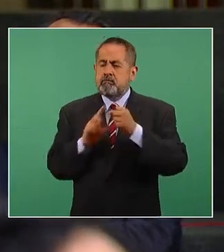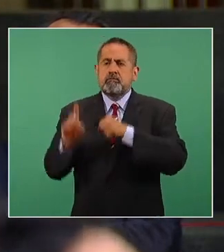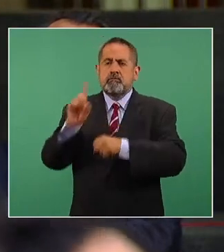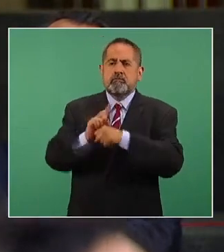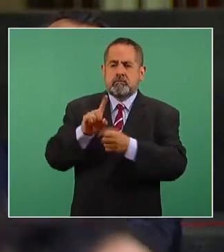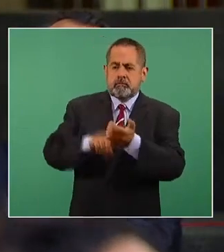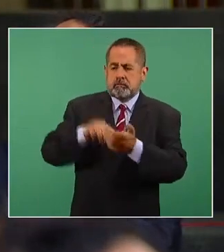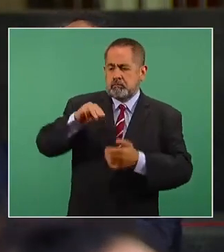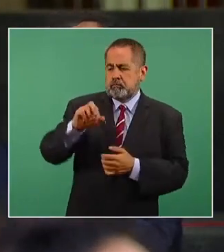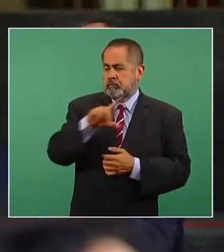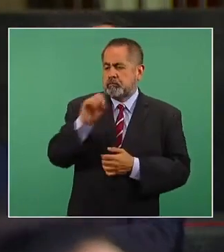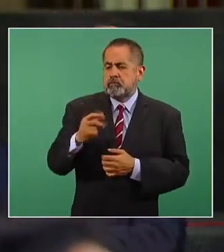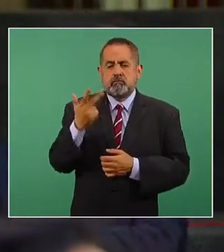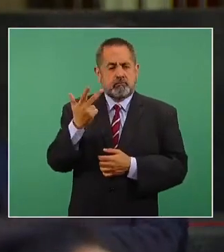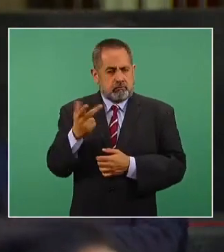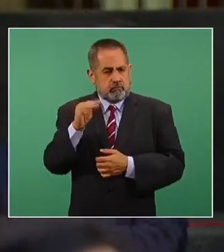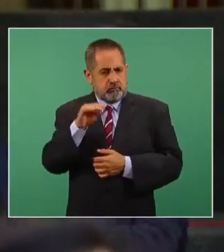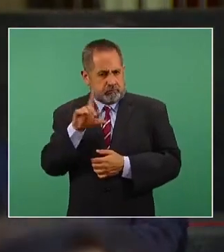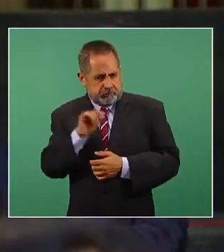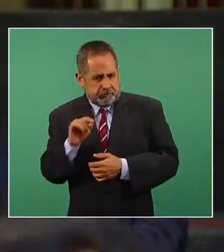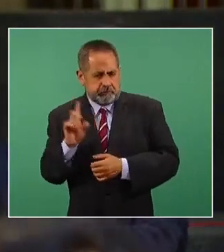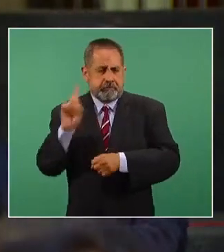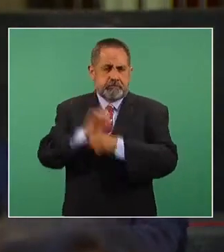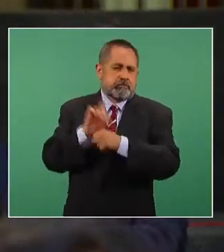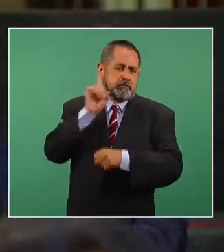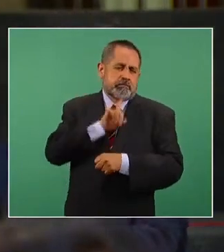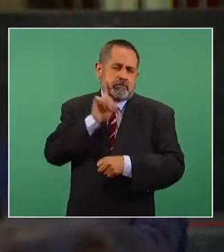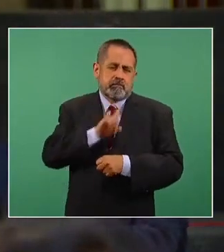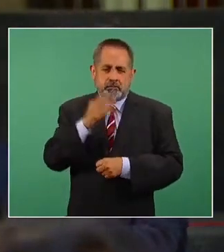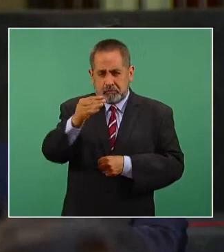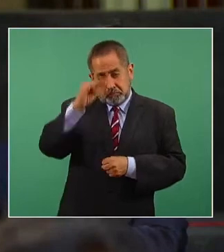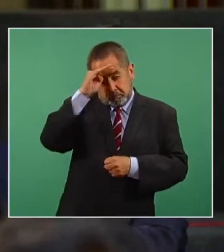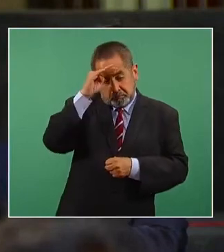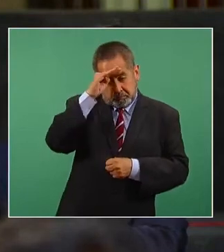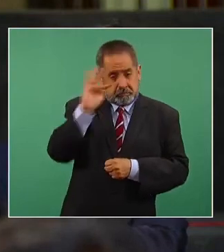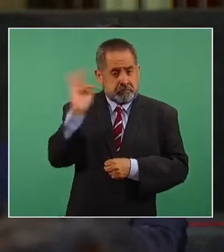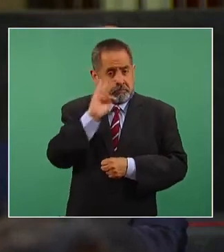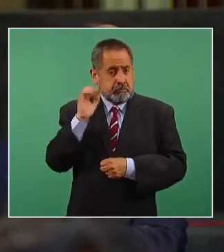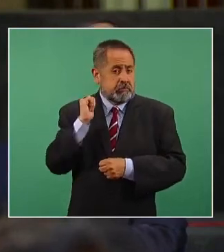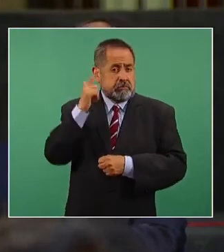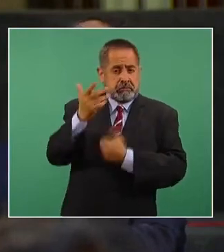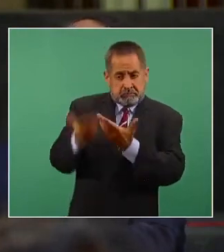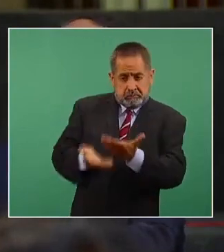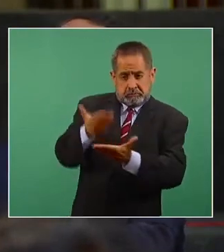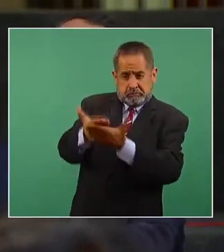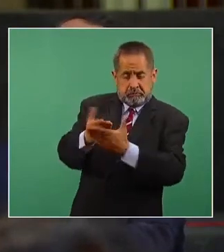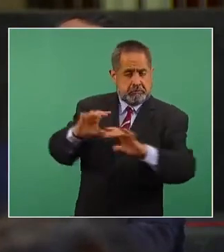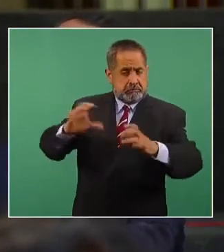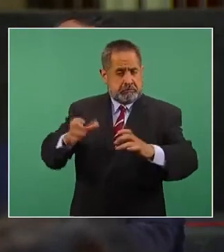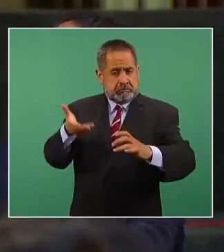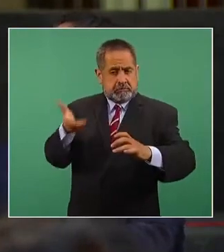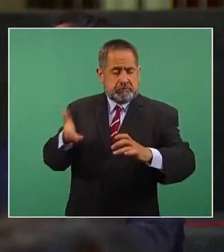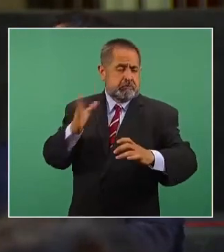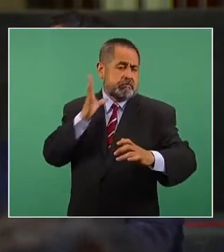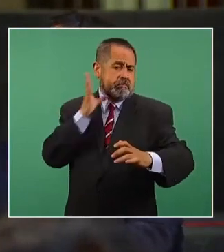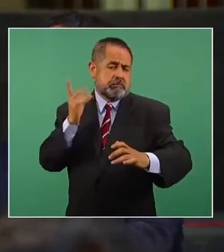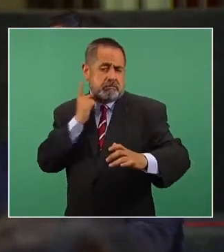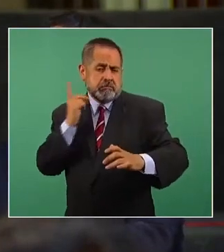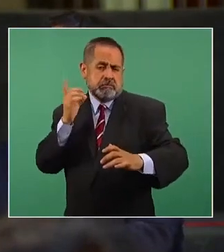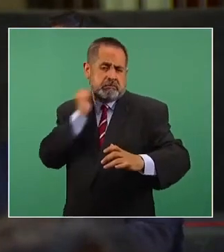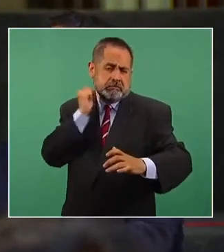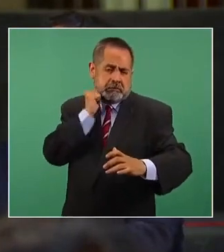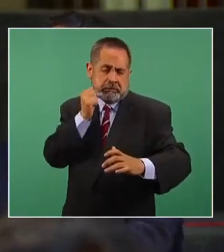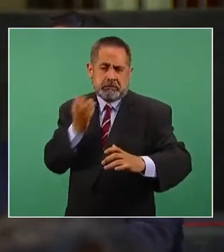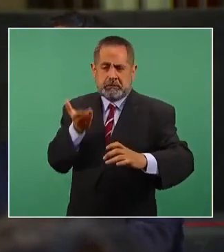de marzo, con base en el Día de la Mujer, ¿usted consideraría posible presentar una iniciativa al Congreso, a la Cámara Alta, a la Cámara